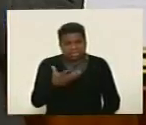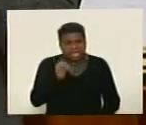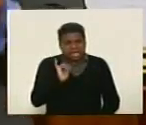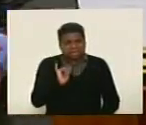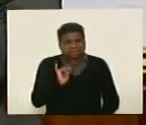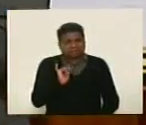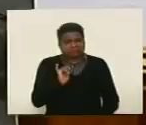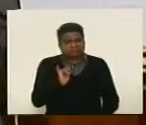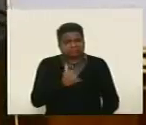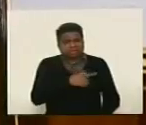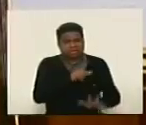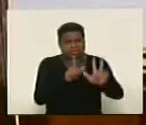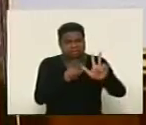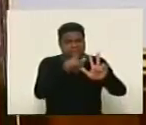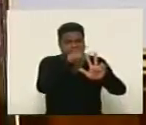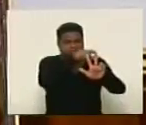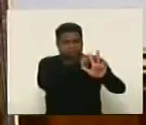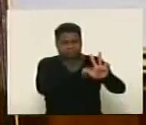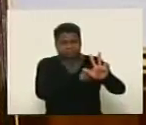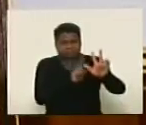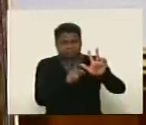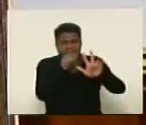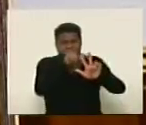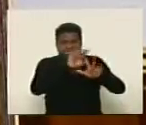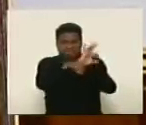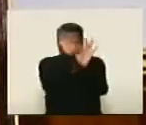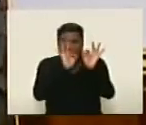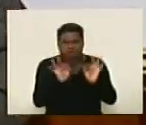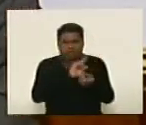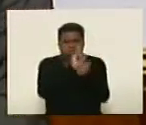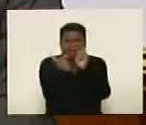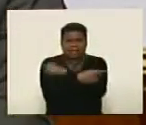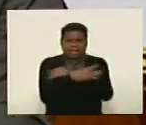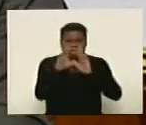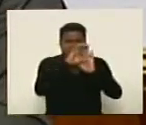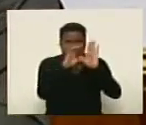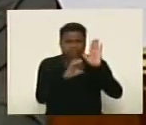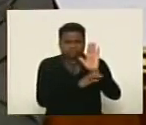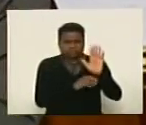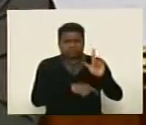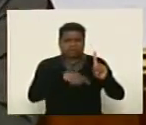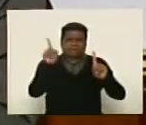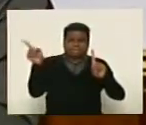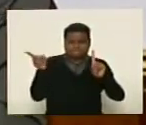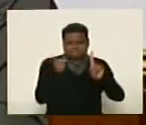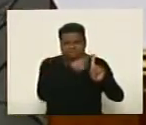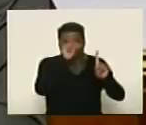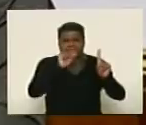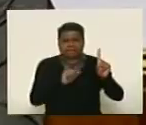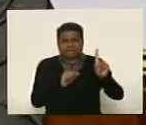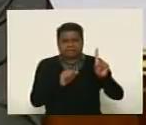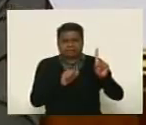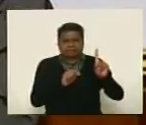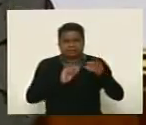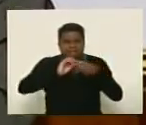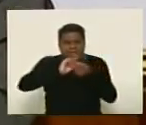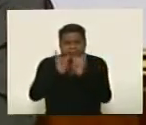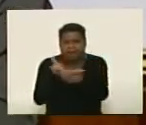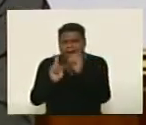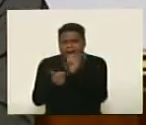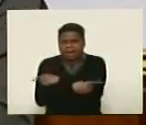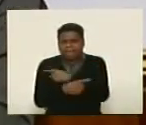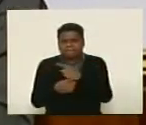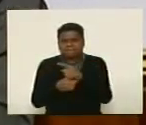ya las 3 posibilidades de modificación de la Constitución. Y la primera es la enmienda, y la enmienda dice: